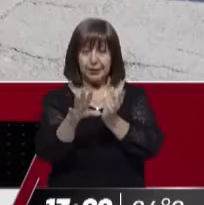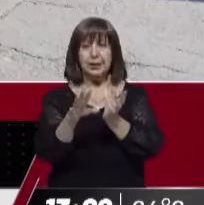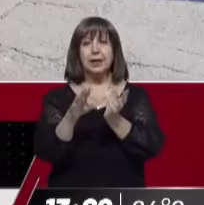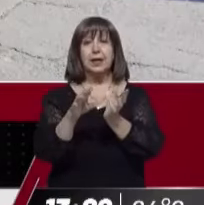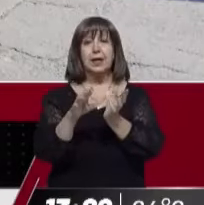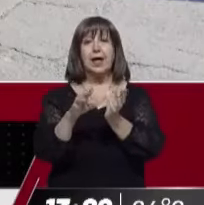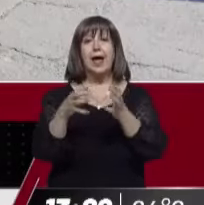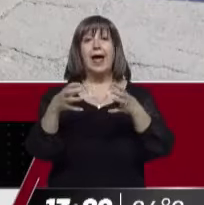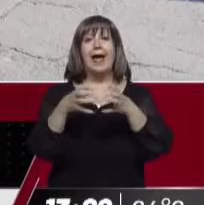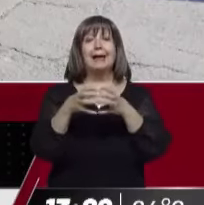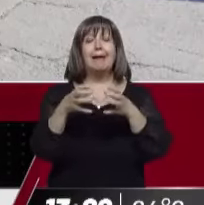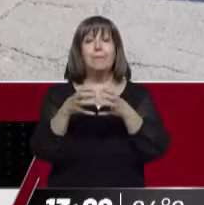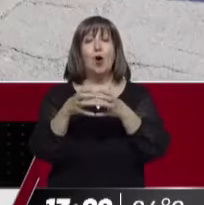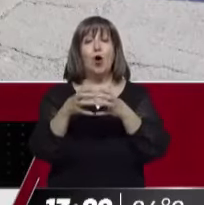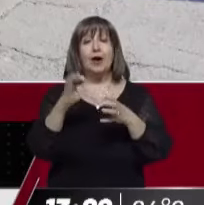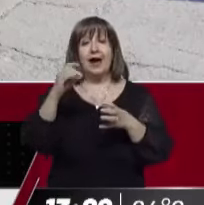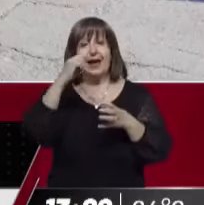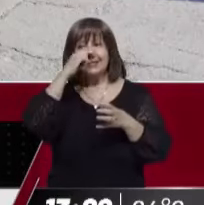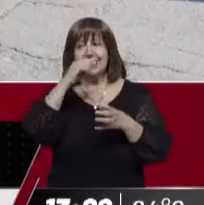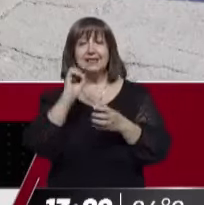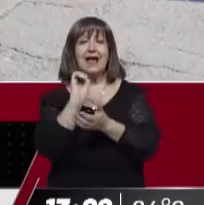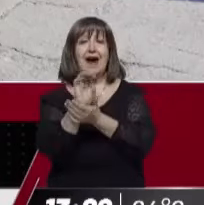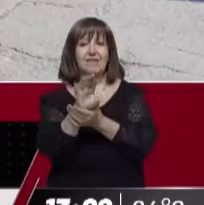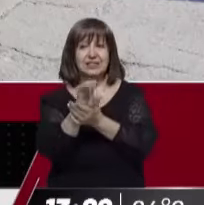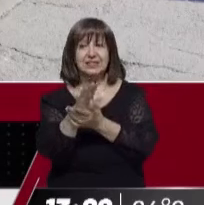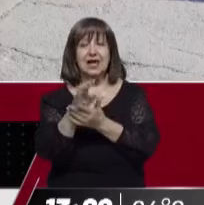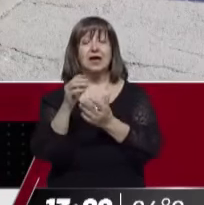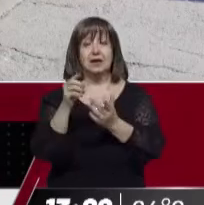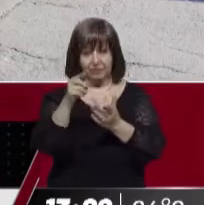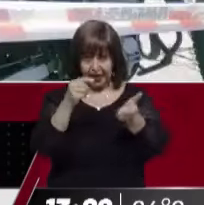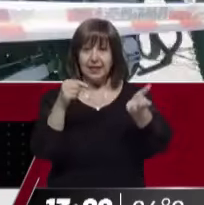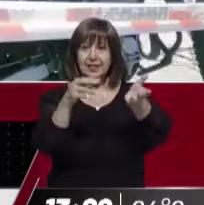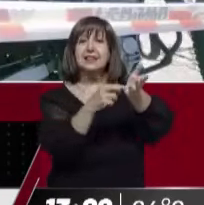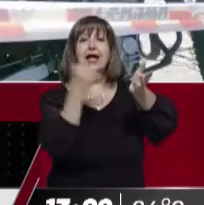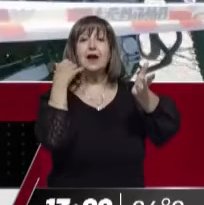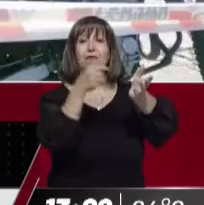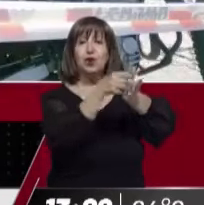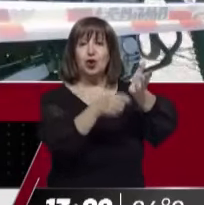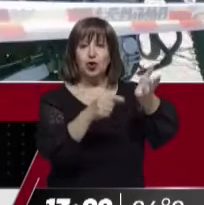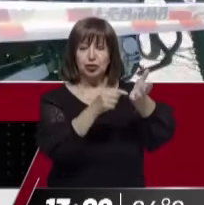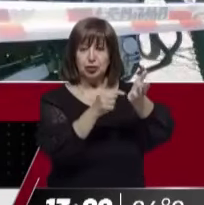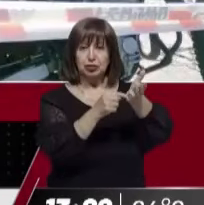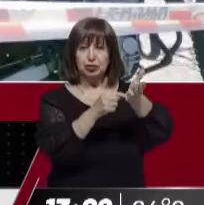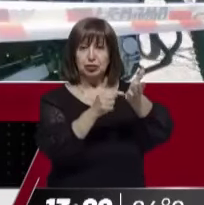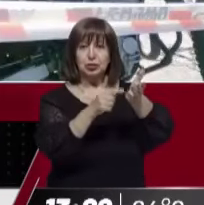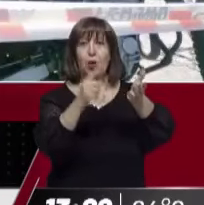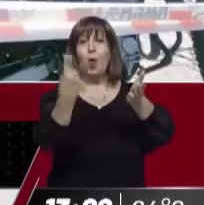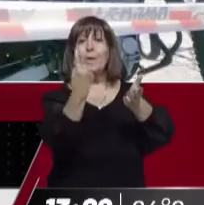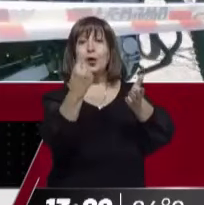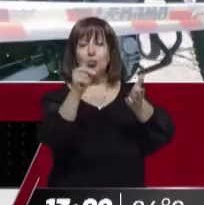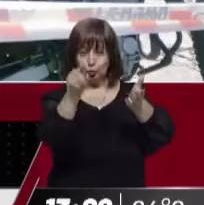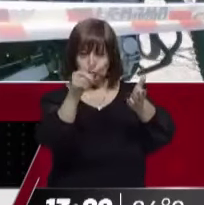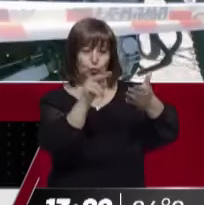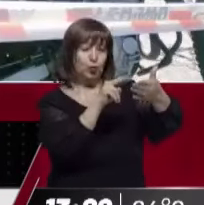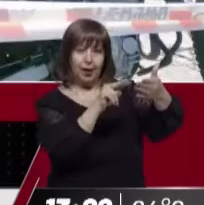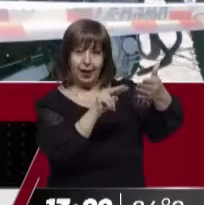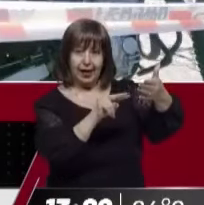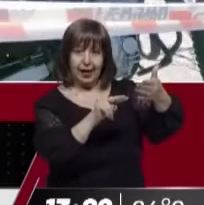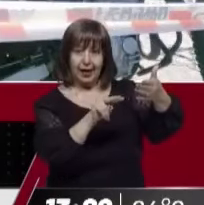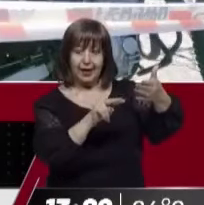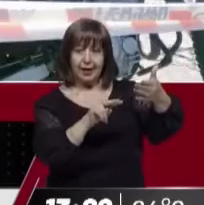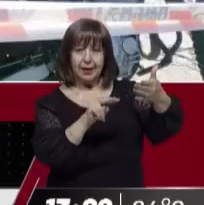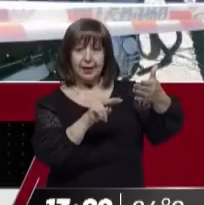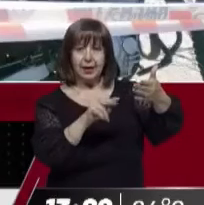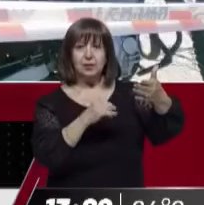llegando del equipo de producción con alguno de los detalles que podemos confirmar a esta hora. Por eso te damos un minuto, te damos unos segundos. Acá vamos